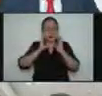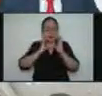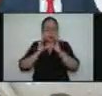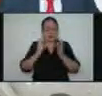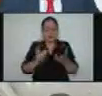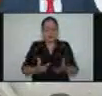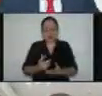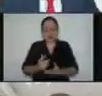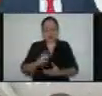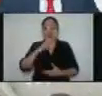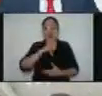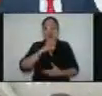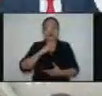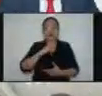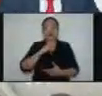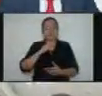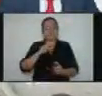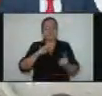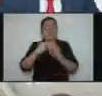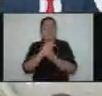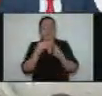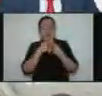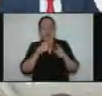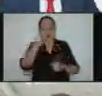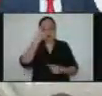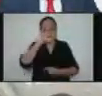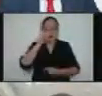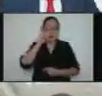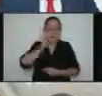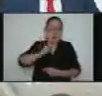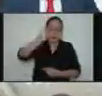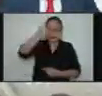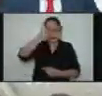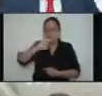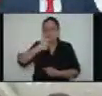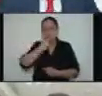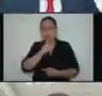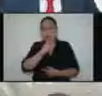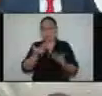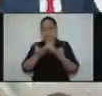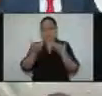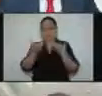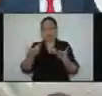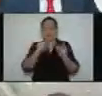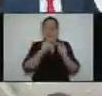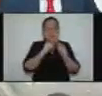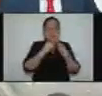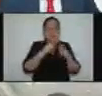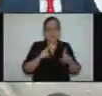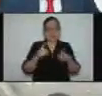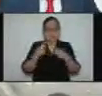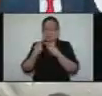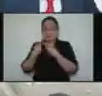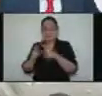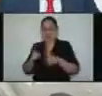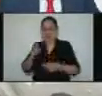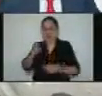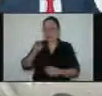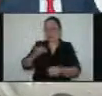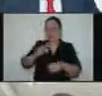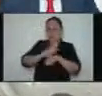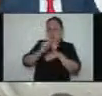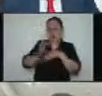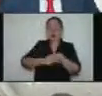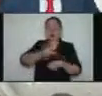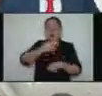impacto diferenciado en las mujeres, sin duda en un país machista, en